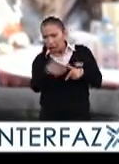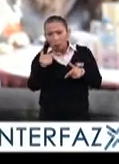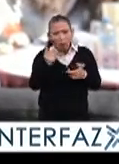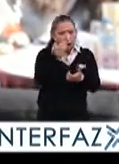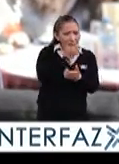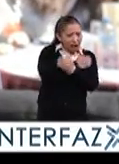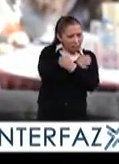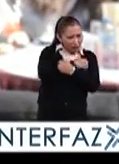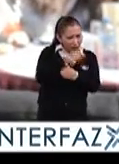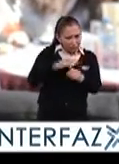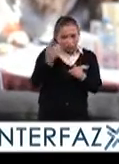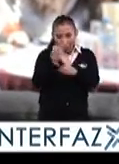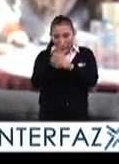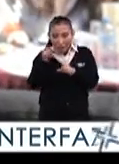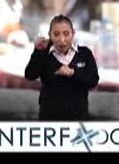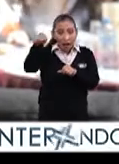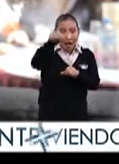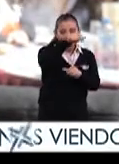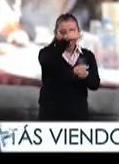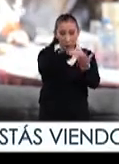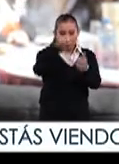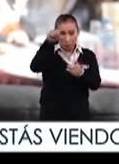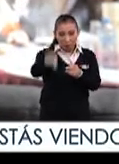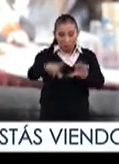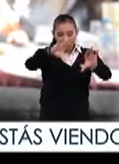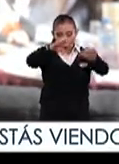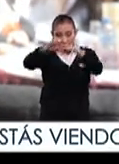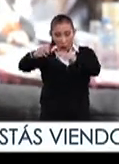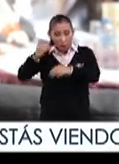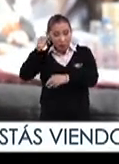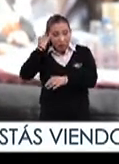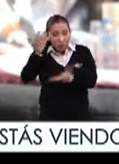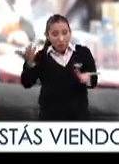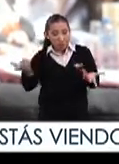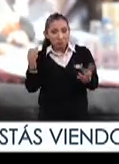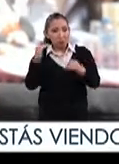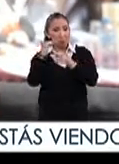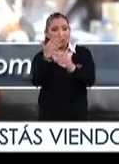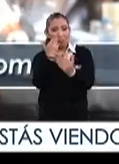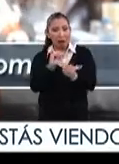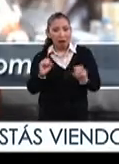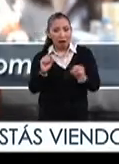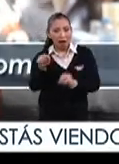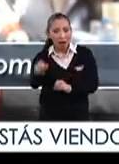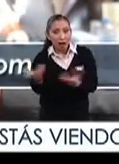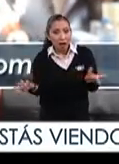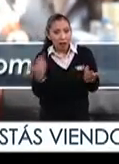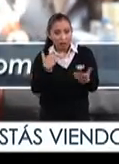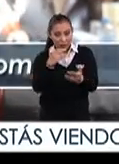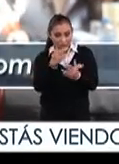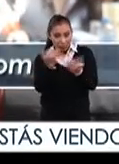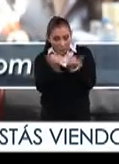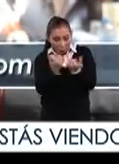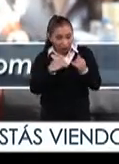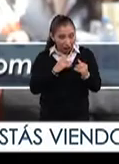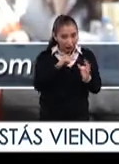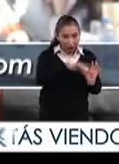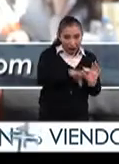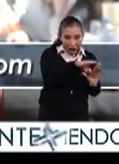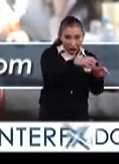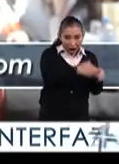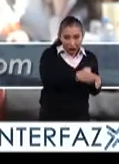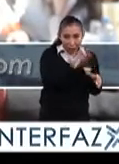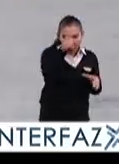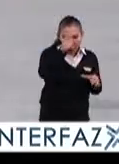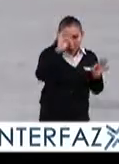oferta educativa en el nivel superior hacia el sector indígena pues es un tanto limitada, no tiene los componentes de la